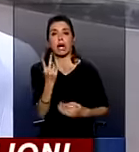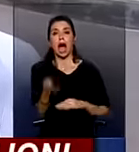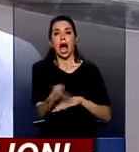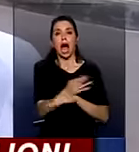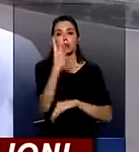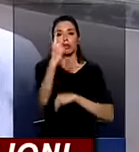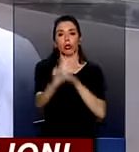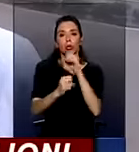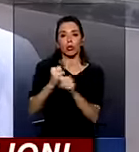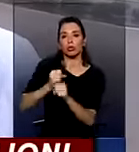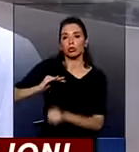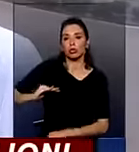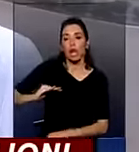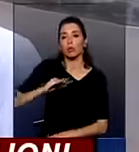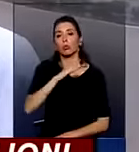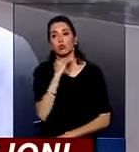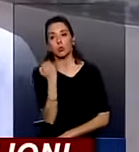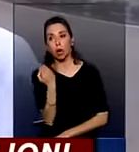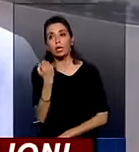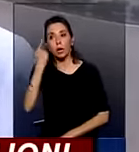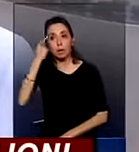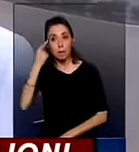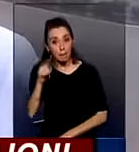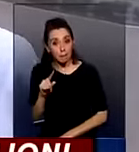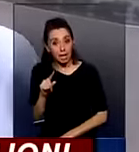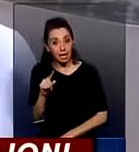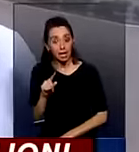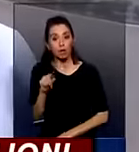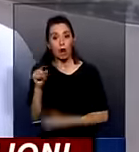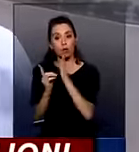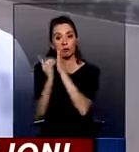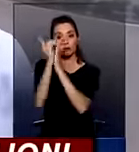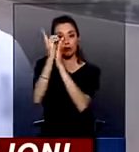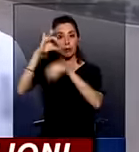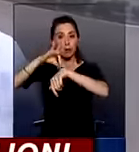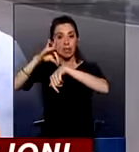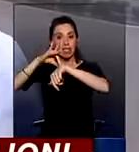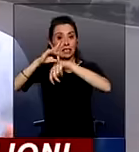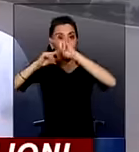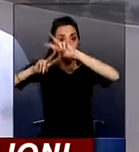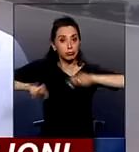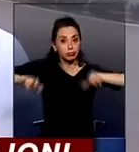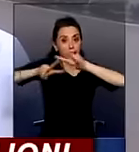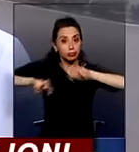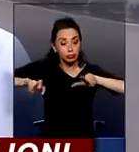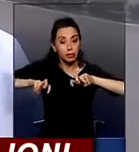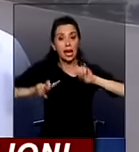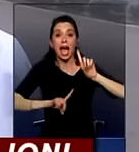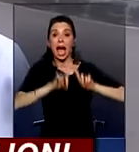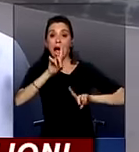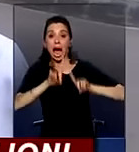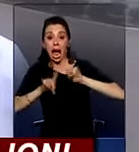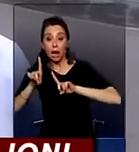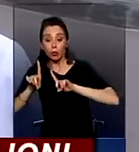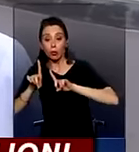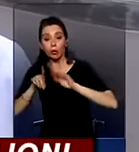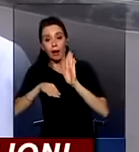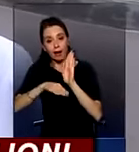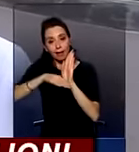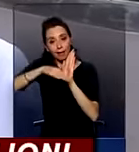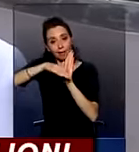de edad. Pero en los últimos avances en la medicina lo que han hecho es que en algunas instancias